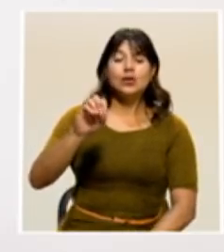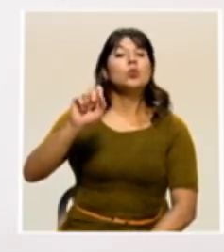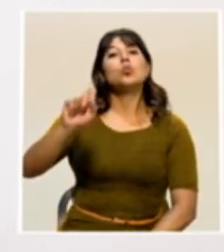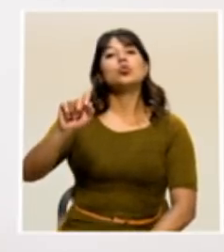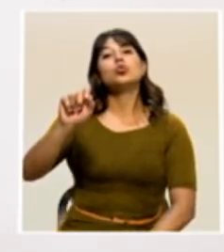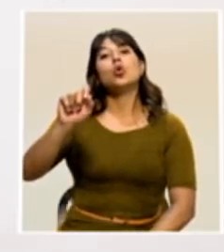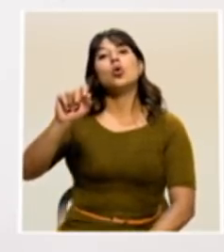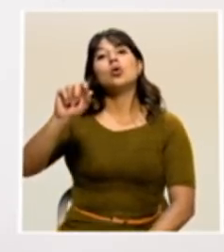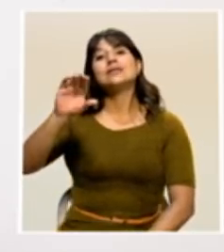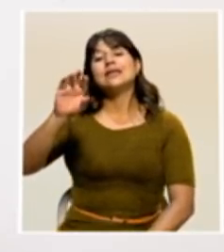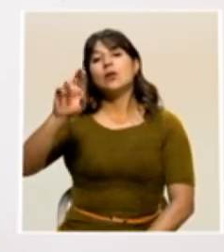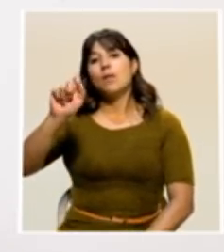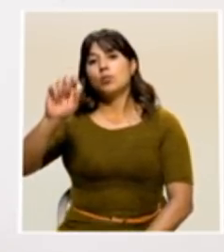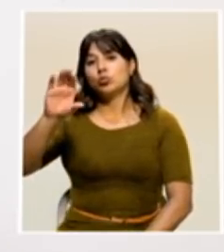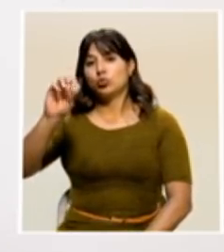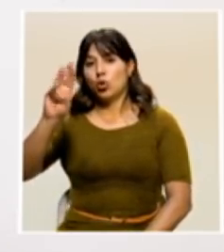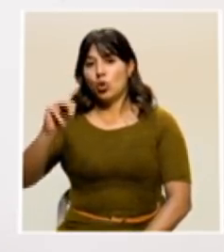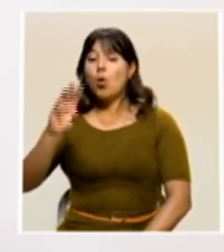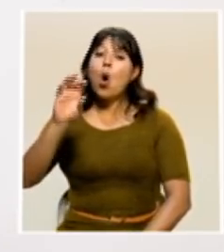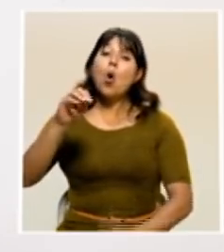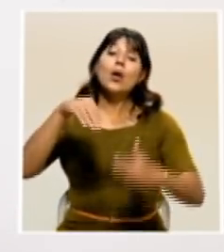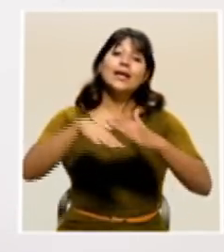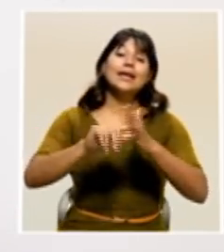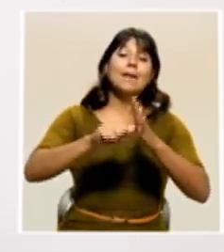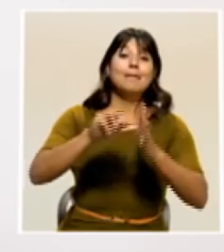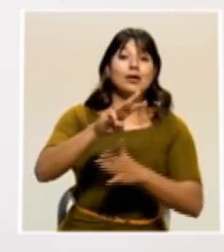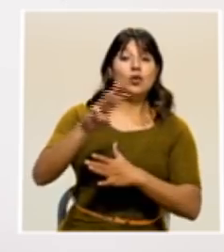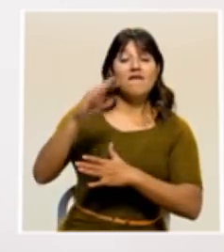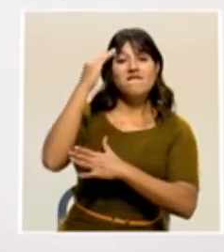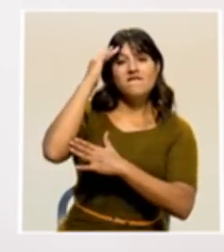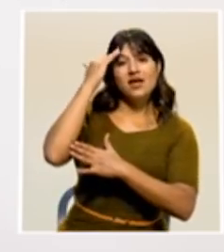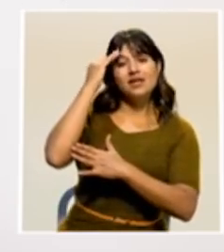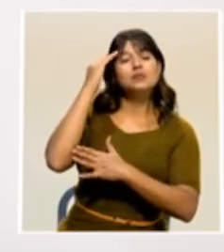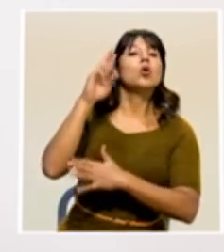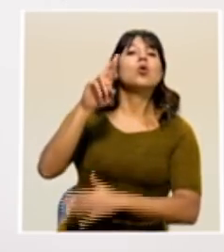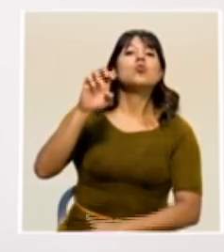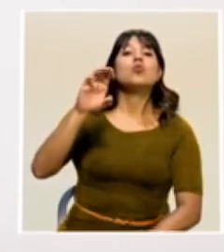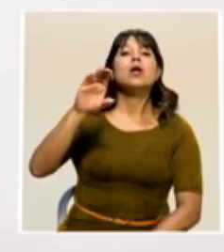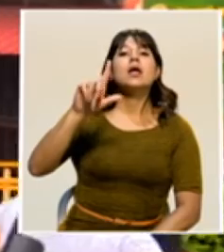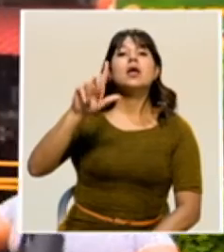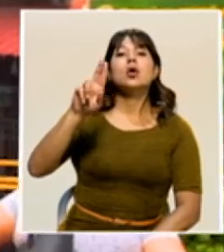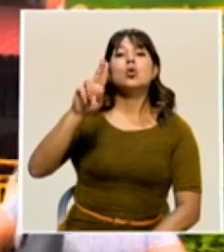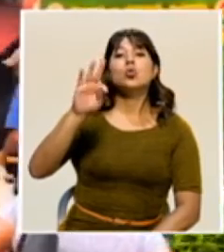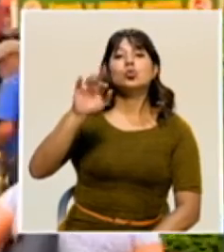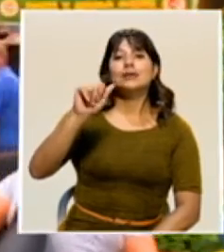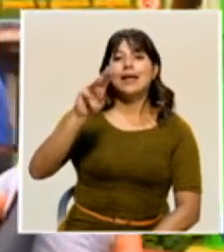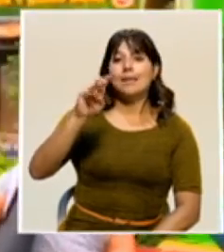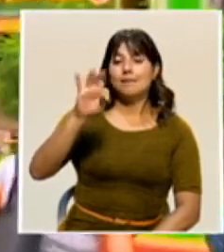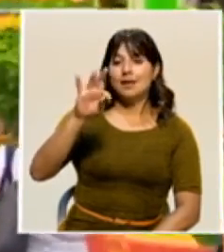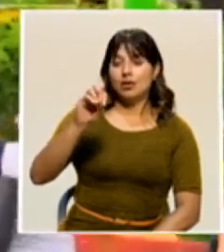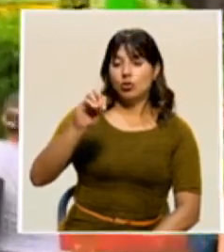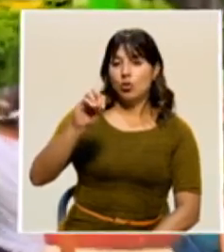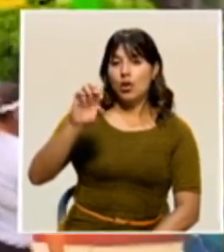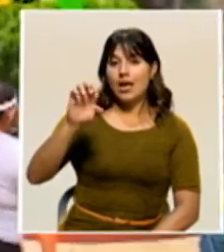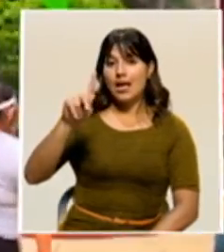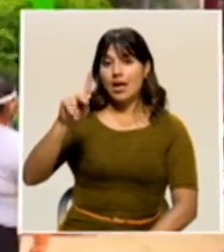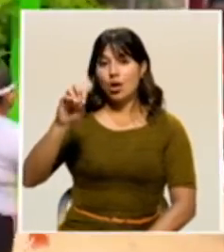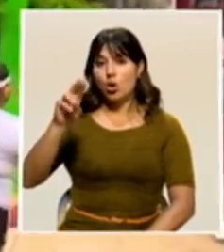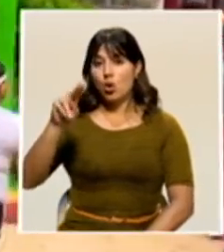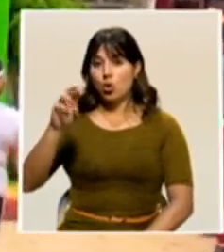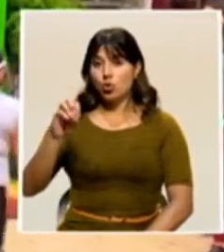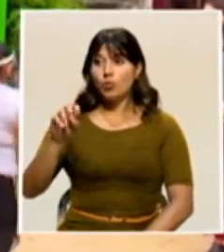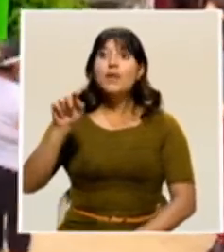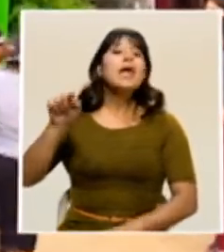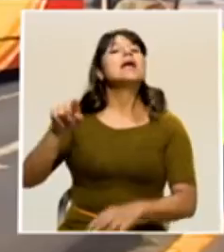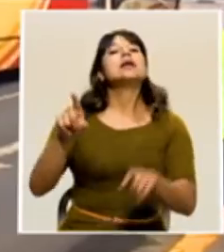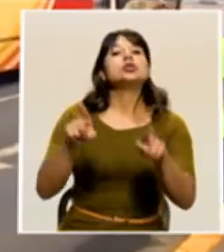talento@econocr.com o bien ingresando a nuestra página en Facebook, Reclutamiento Econo. Esta leve mejora también se sustenta